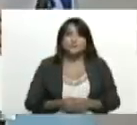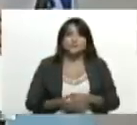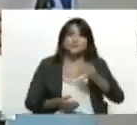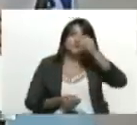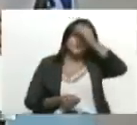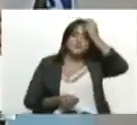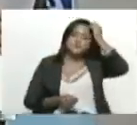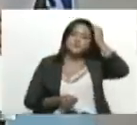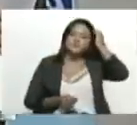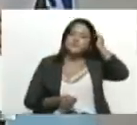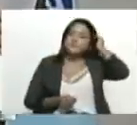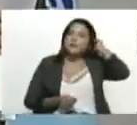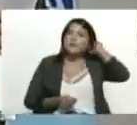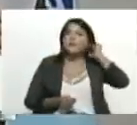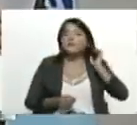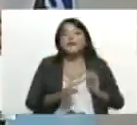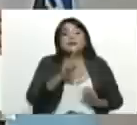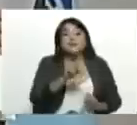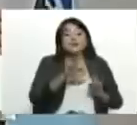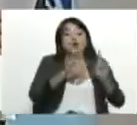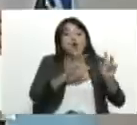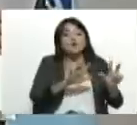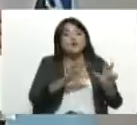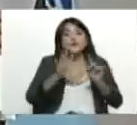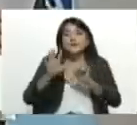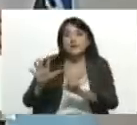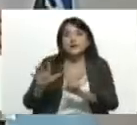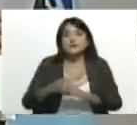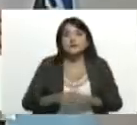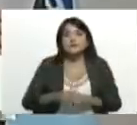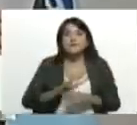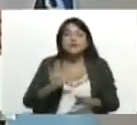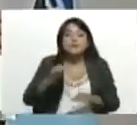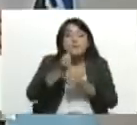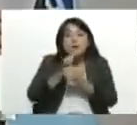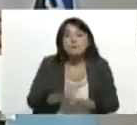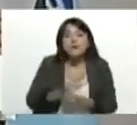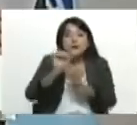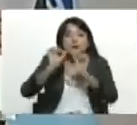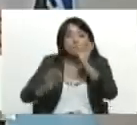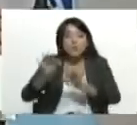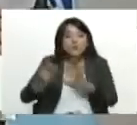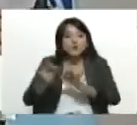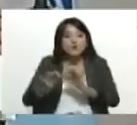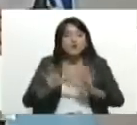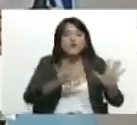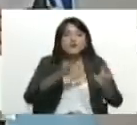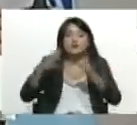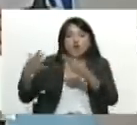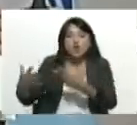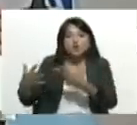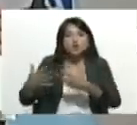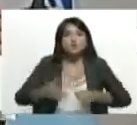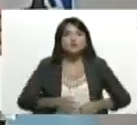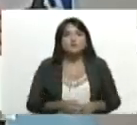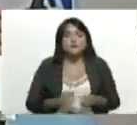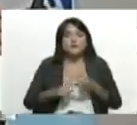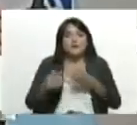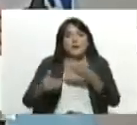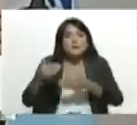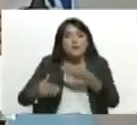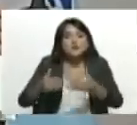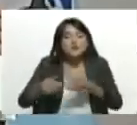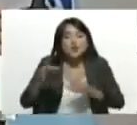imputaciones tramitadas ciento ochenta y seis acusado a la espera de apertura de juicio dieciocho acusado En fase de juicio